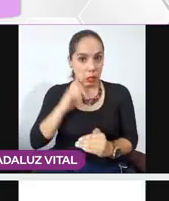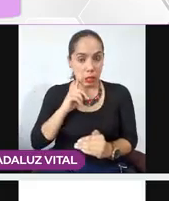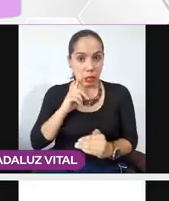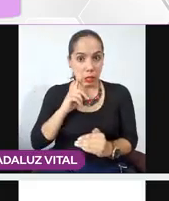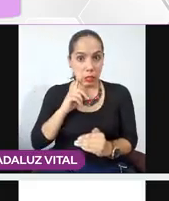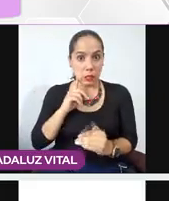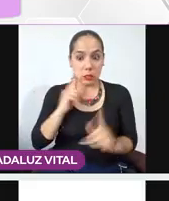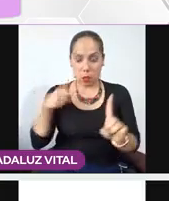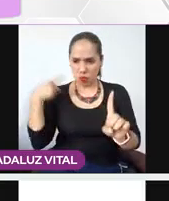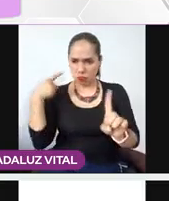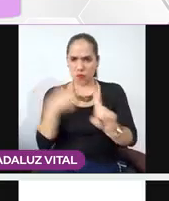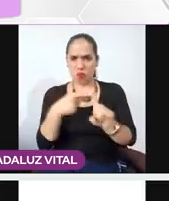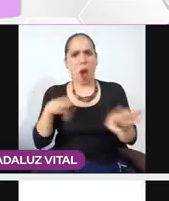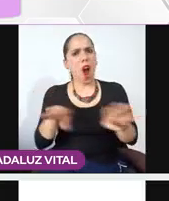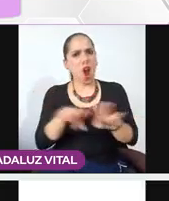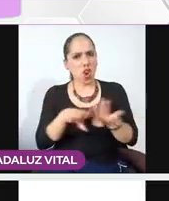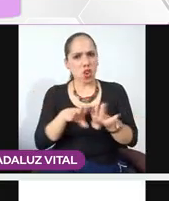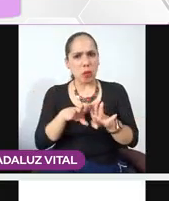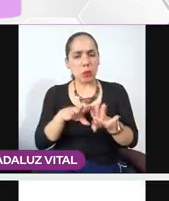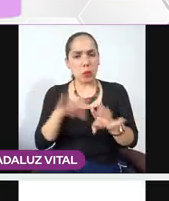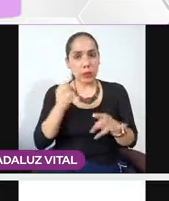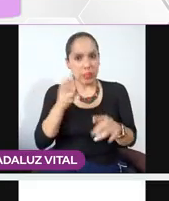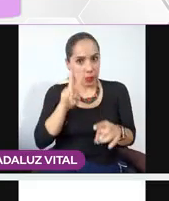que la más grande de todas.